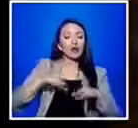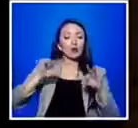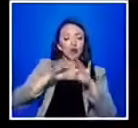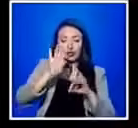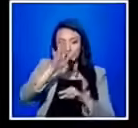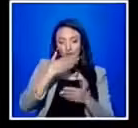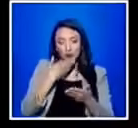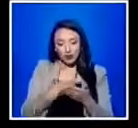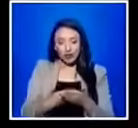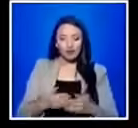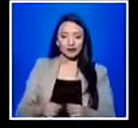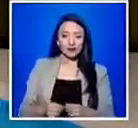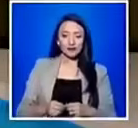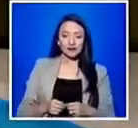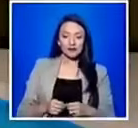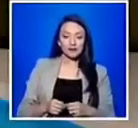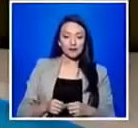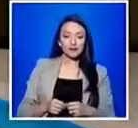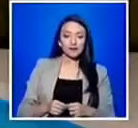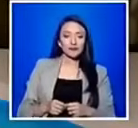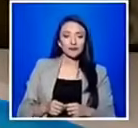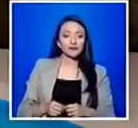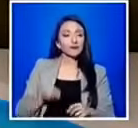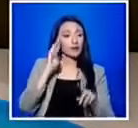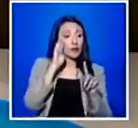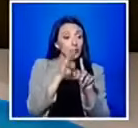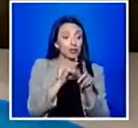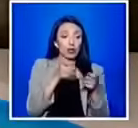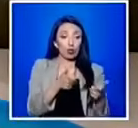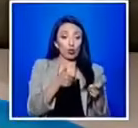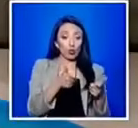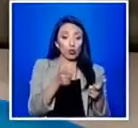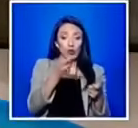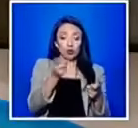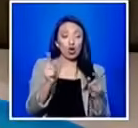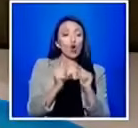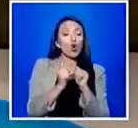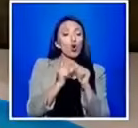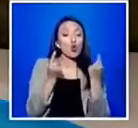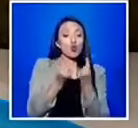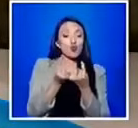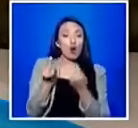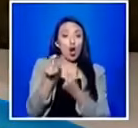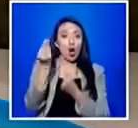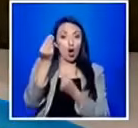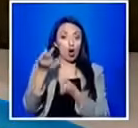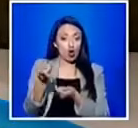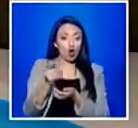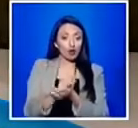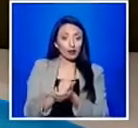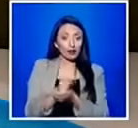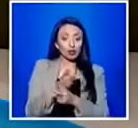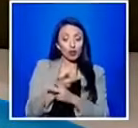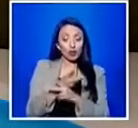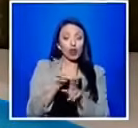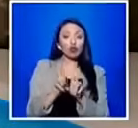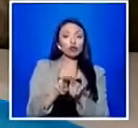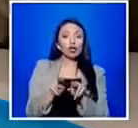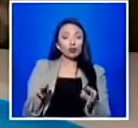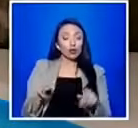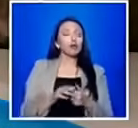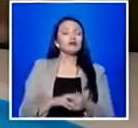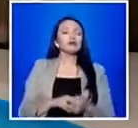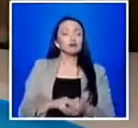importantísima. Muchísimas gracias, muy buenos días. Gran mensaje, Alex, gran mensaje que nos deja este grupo de jóvenes precisamente sobre el cuidado del medio ambiente.